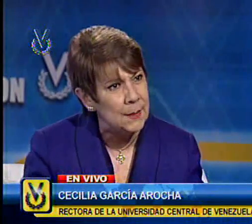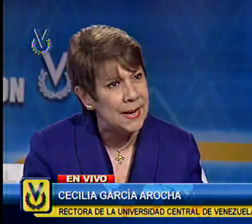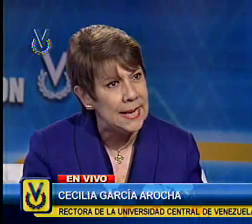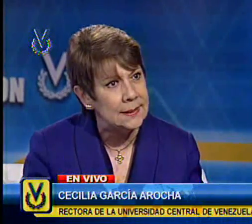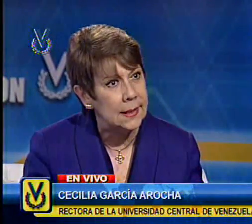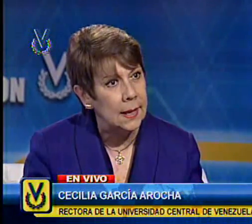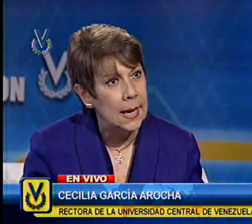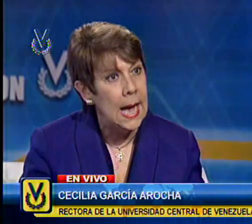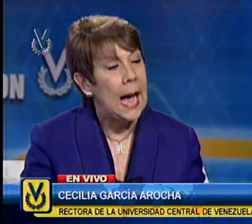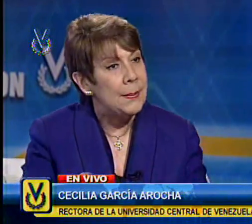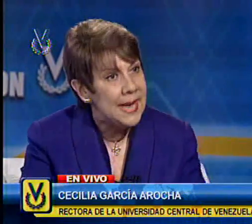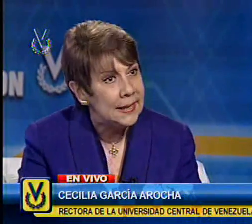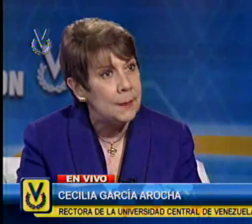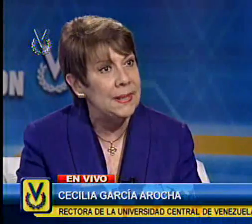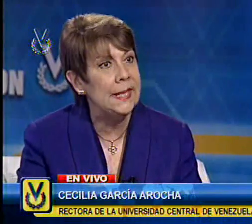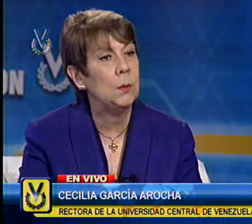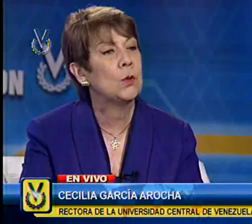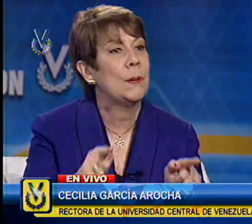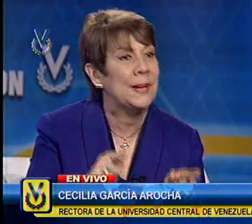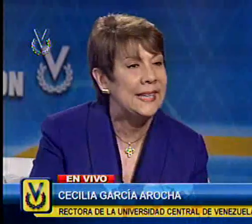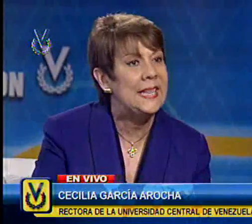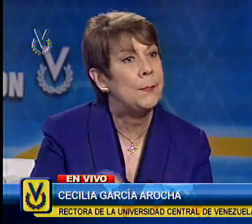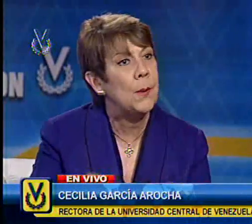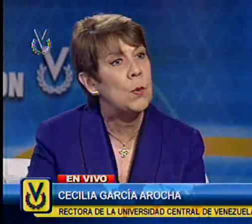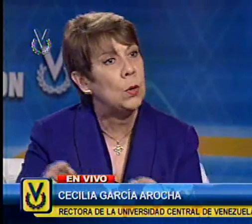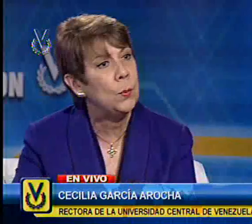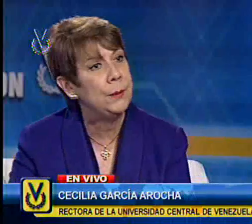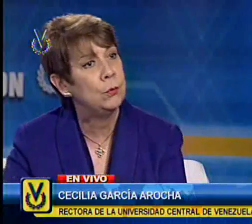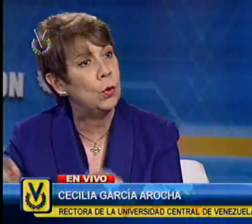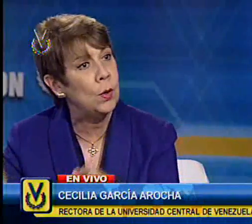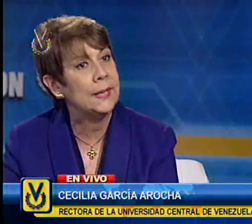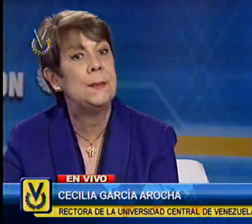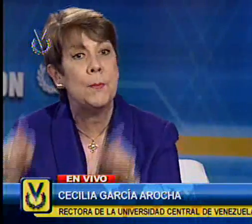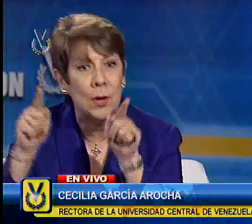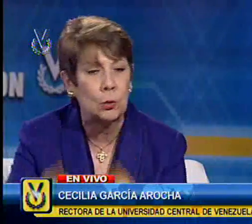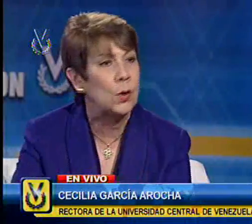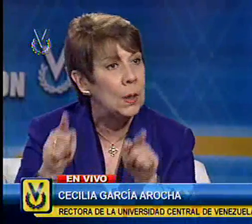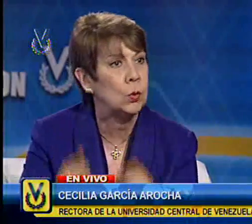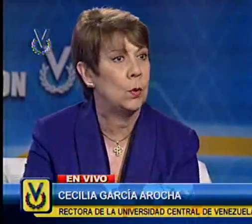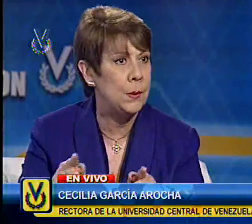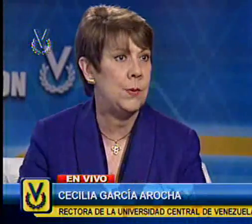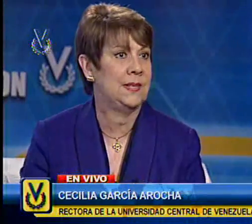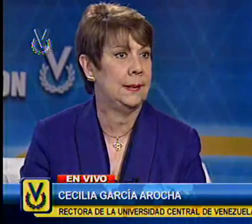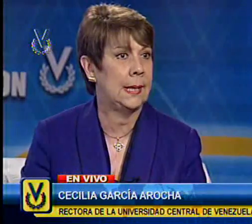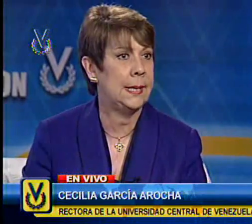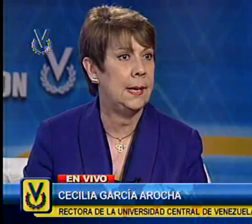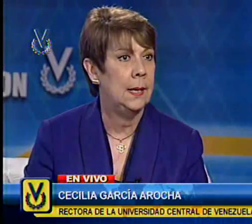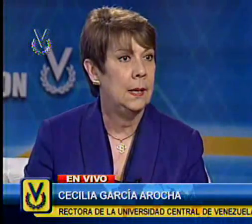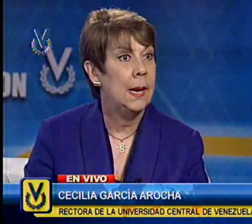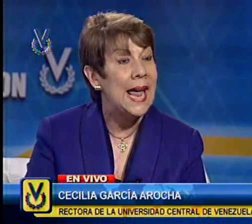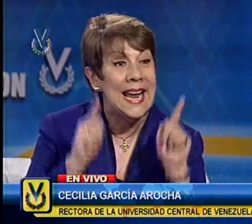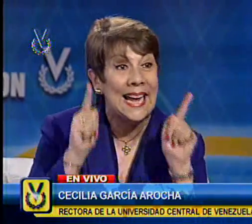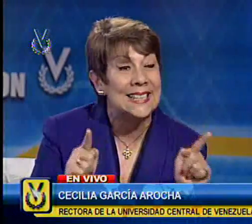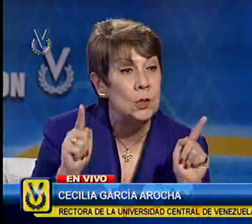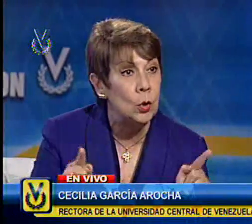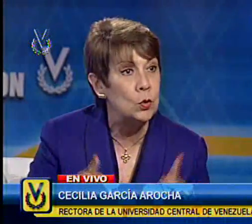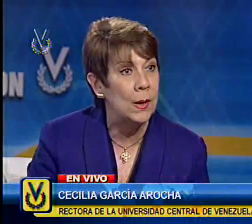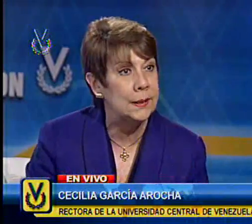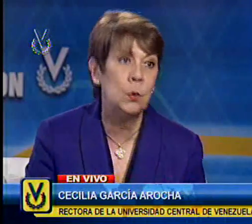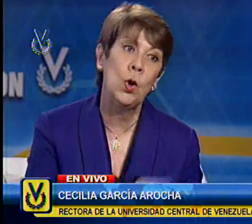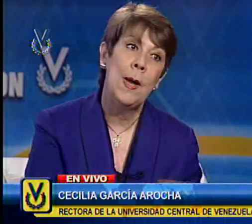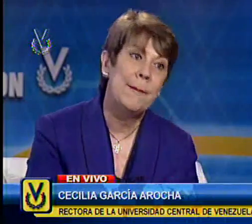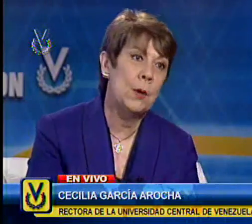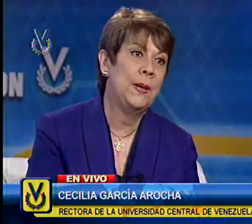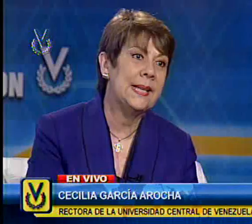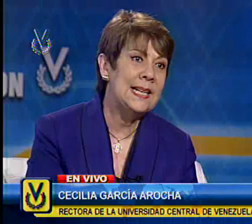que se declara en emergencia. Abiertas, ¿me entiendes? Cuando se pretende aprobar una convención colectiva violatoria de la autonomía universitaria en casi todos